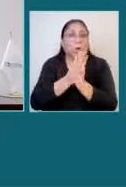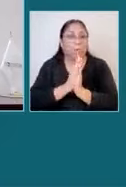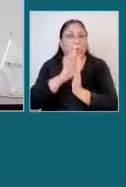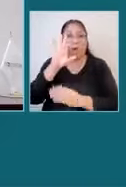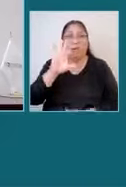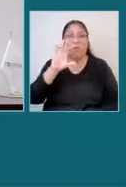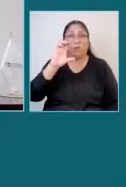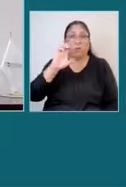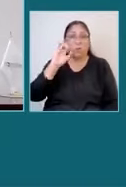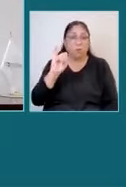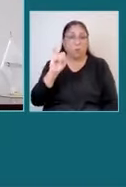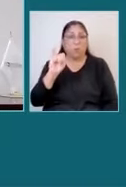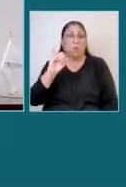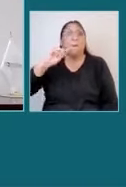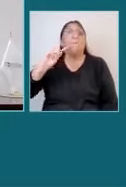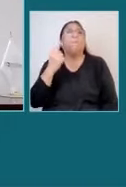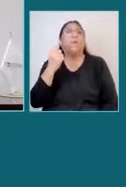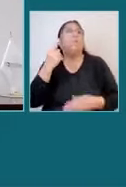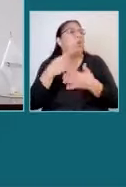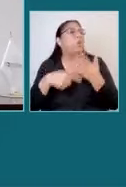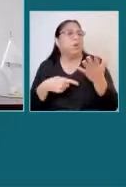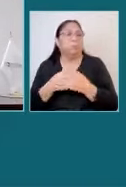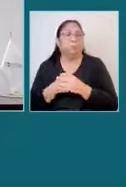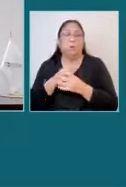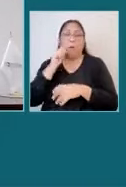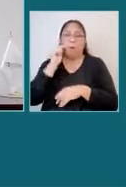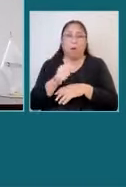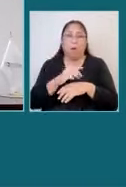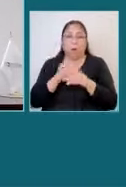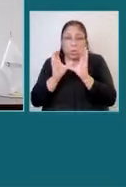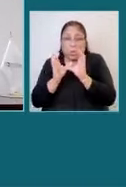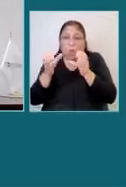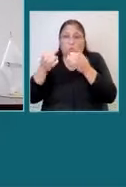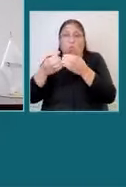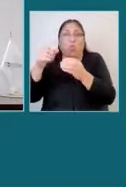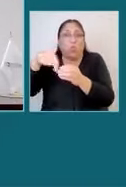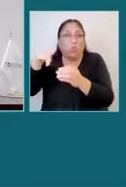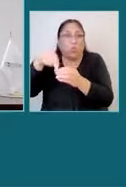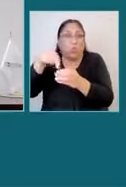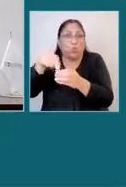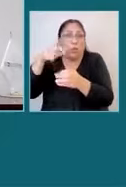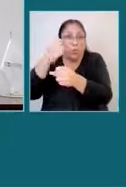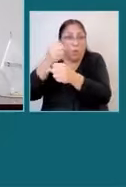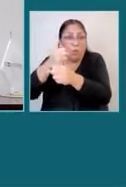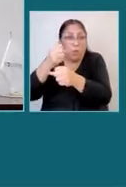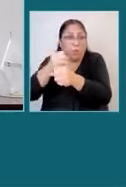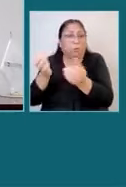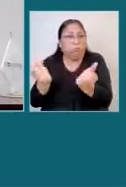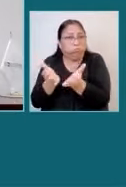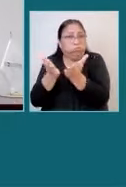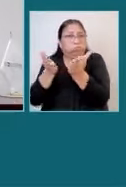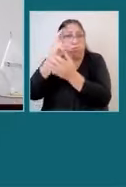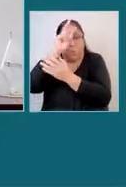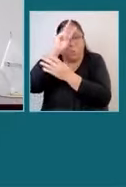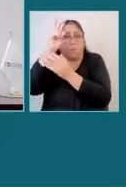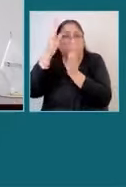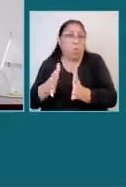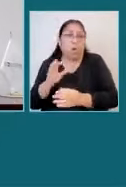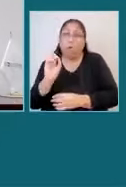FCI. Primero es que se trate de un grupo de gestores peruanos